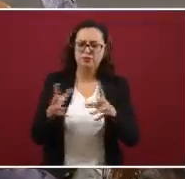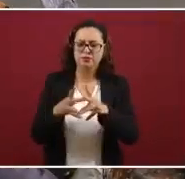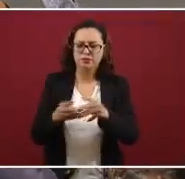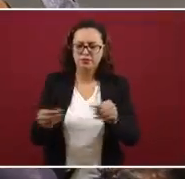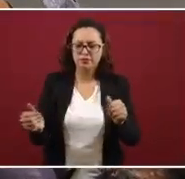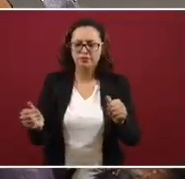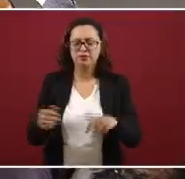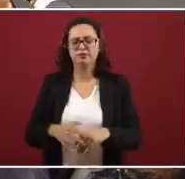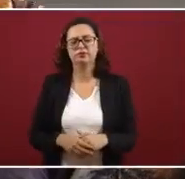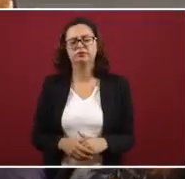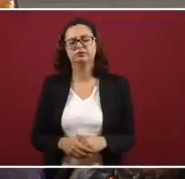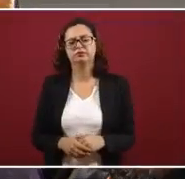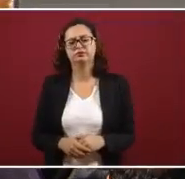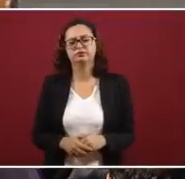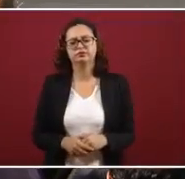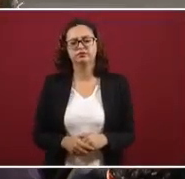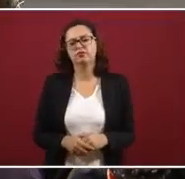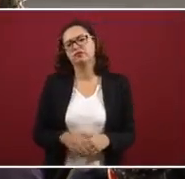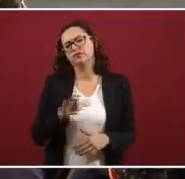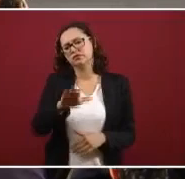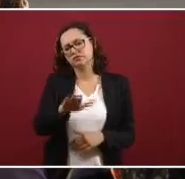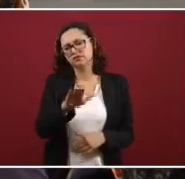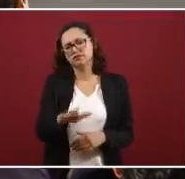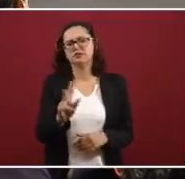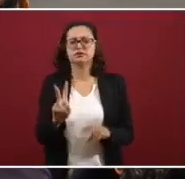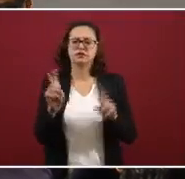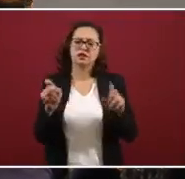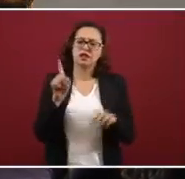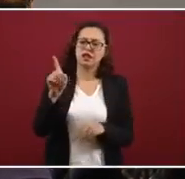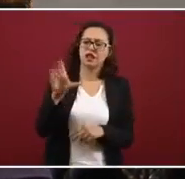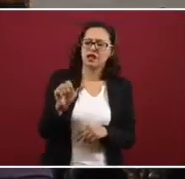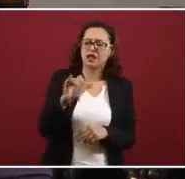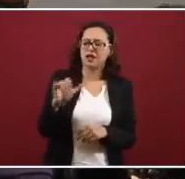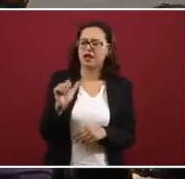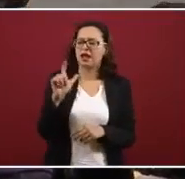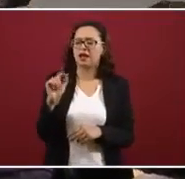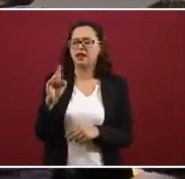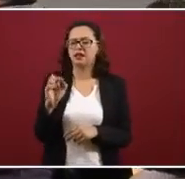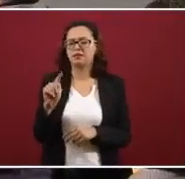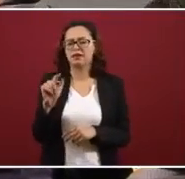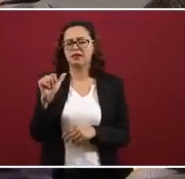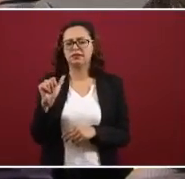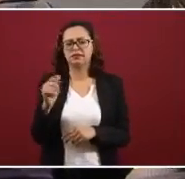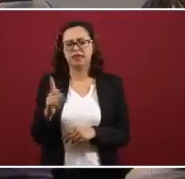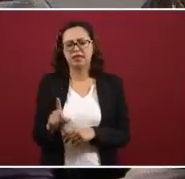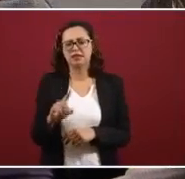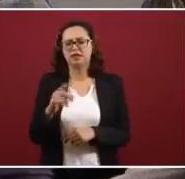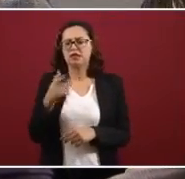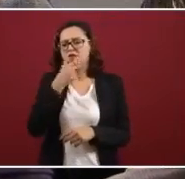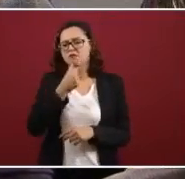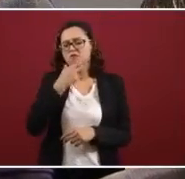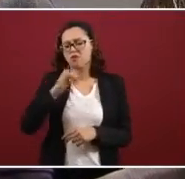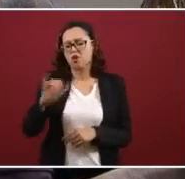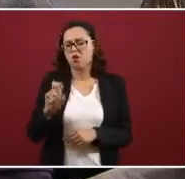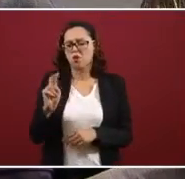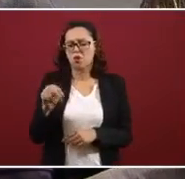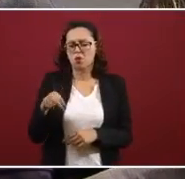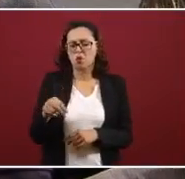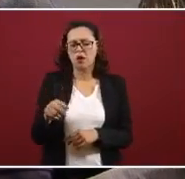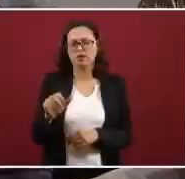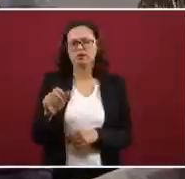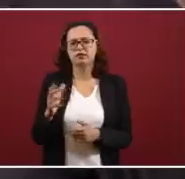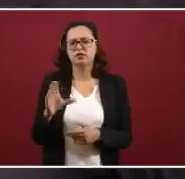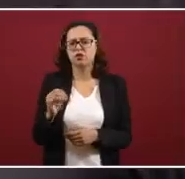Sobre la pregunta que le hice del caso de Caja Libertad y Juan Collado. De... Eso lo está viendo